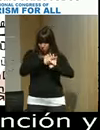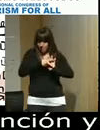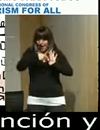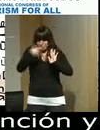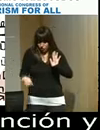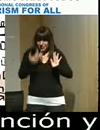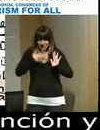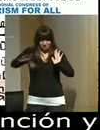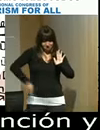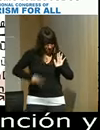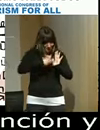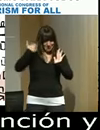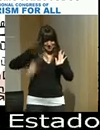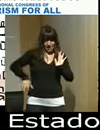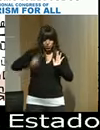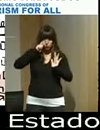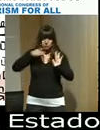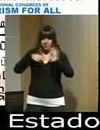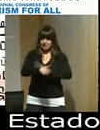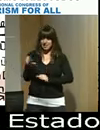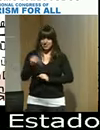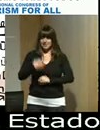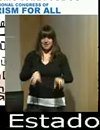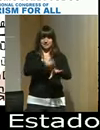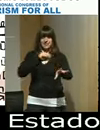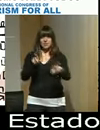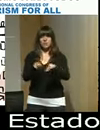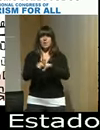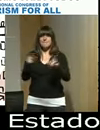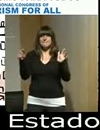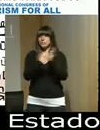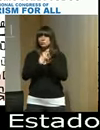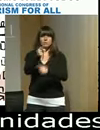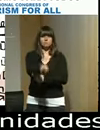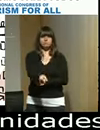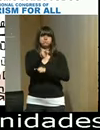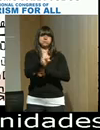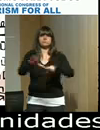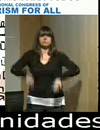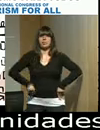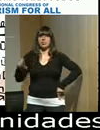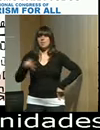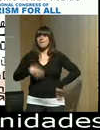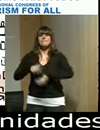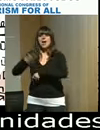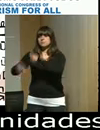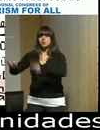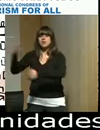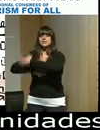cual el turismo accesible se tiene que entender desde el punto exigible como derecho que tenemos las personas con discapacidad.